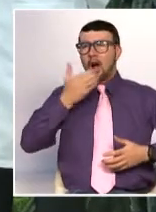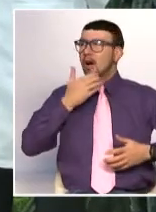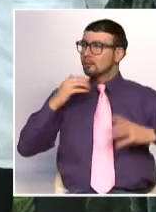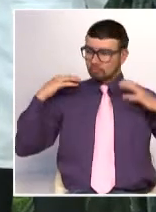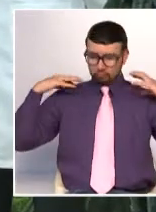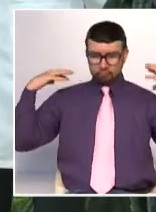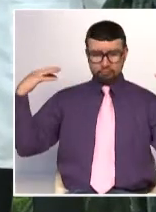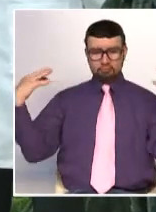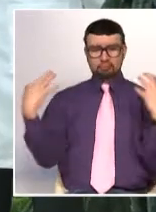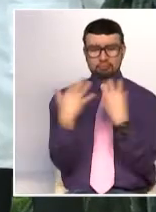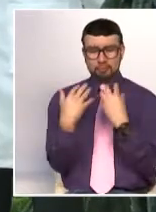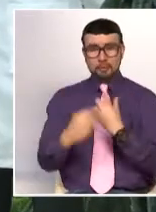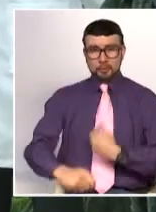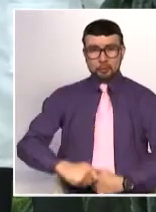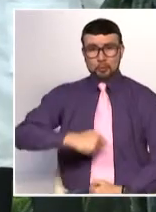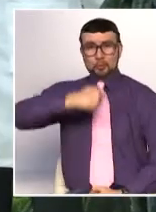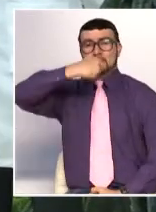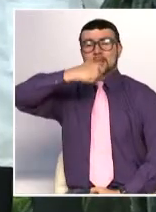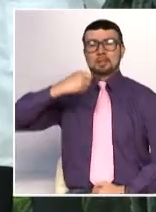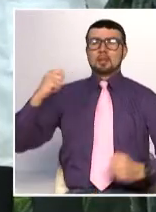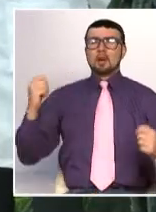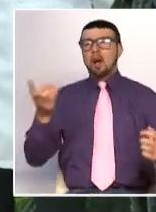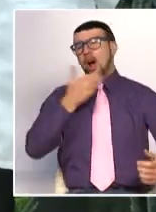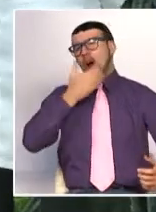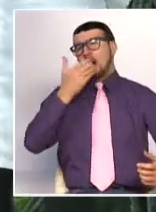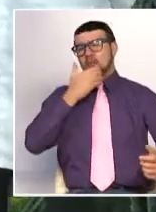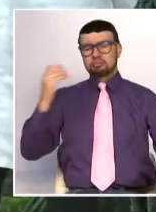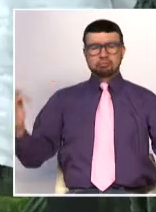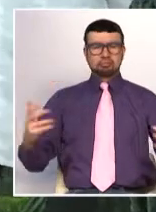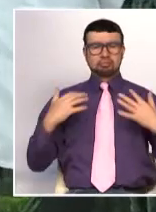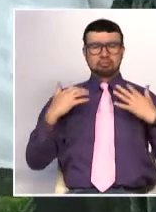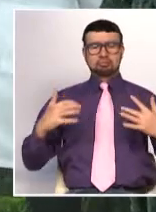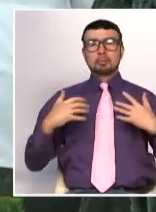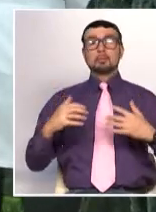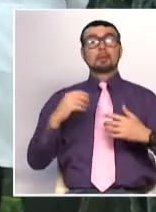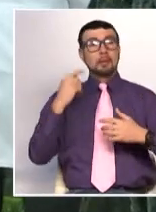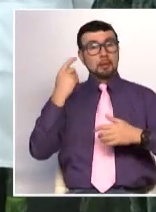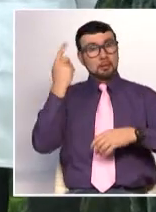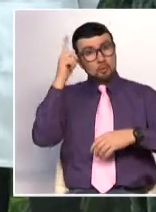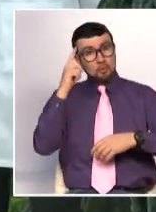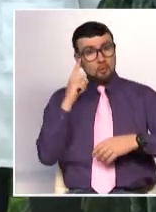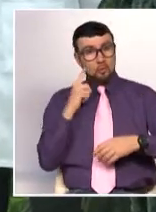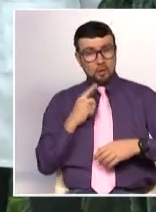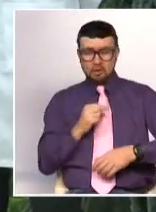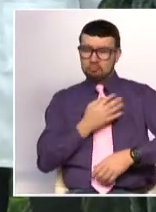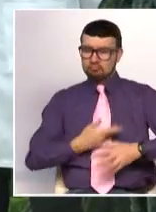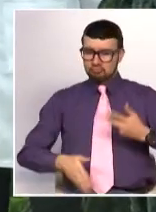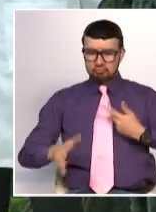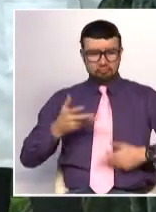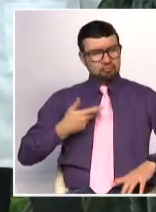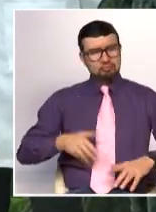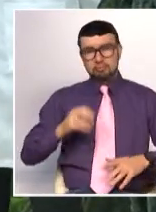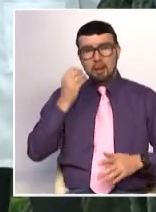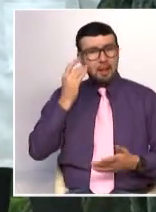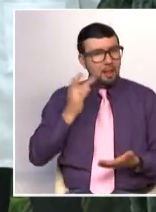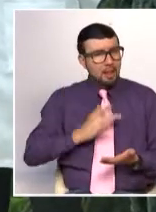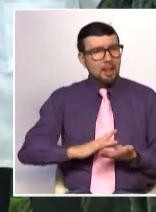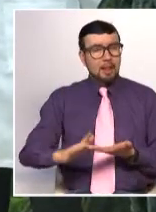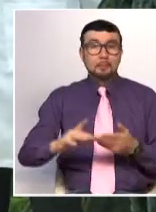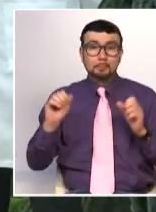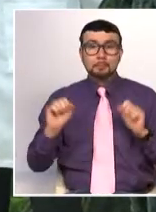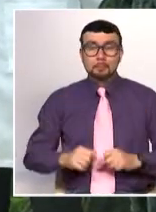nos ha dado unos muy buenos efectos y sobre todo lo utilizamos en pacientes que de pronto no pueden ser expuestos a la terapia de colo que tiene obviamente unas indicaciones de unas